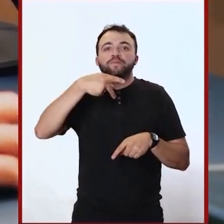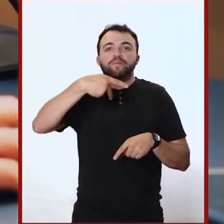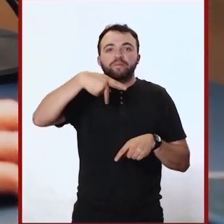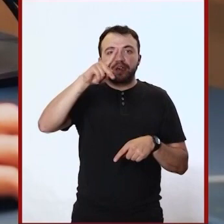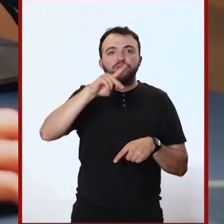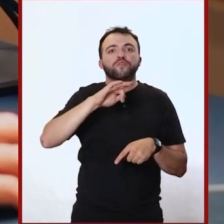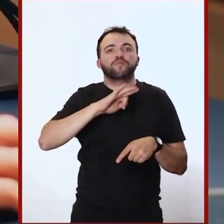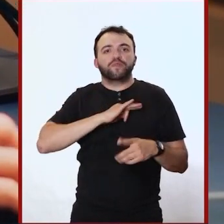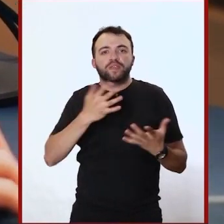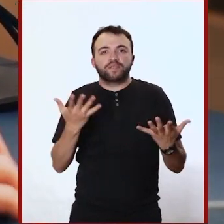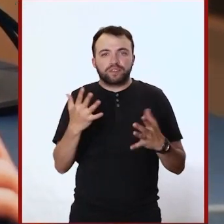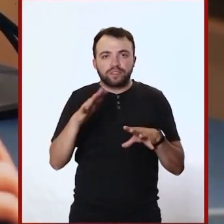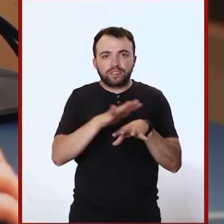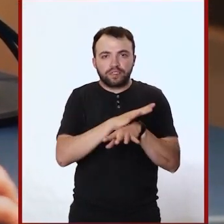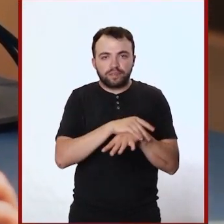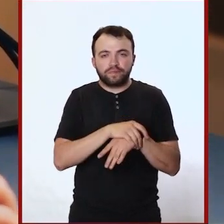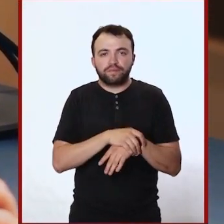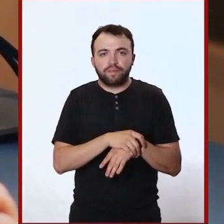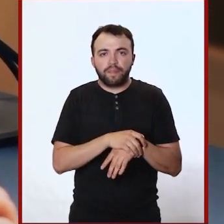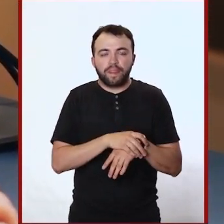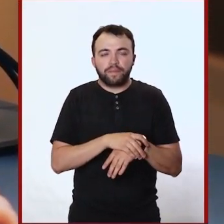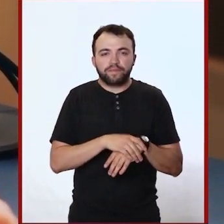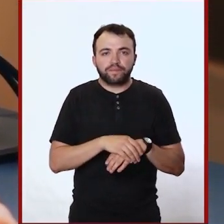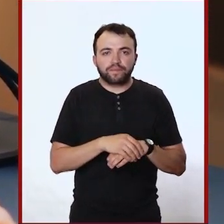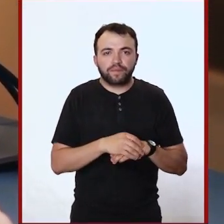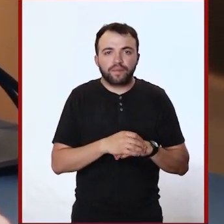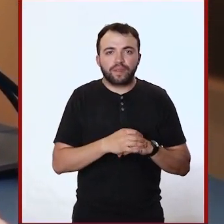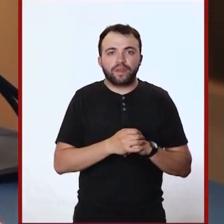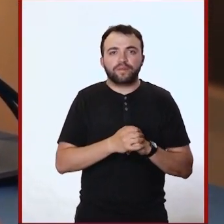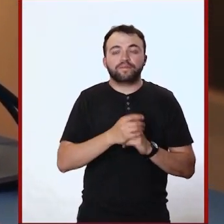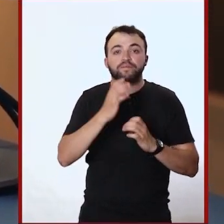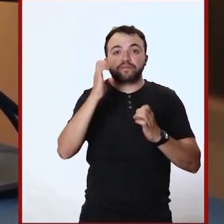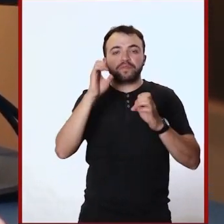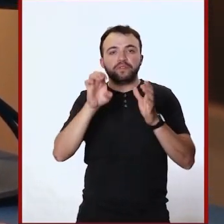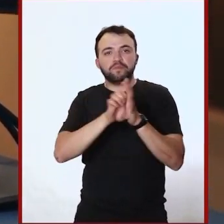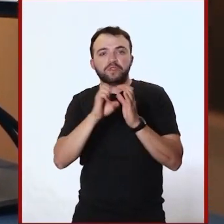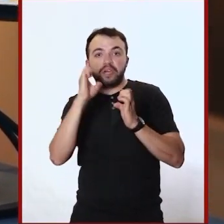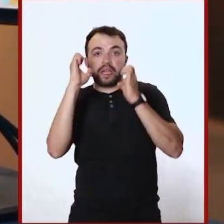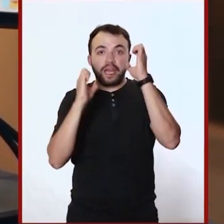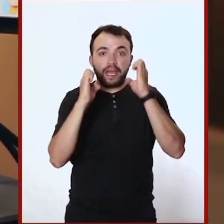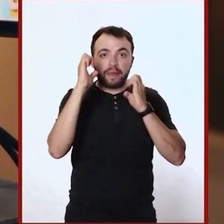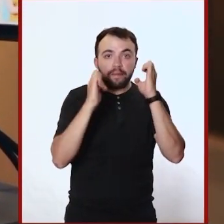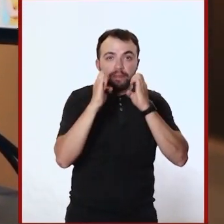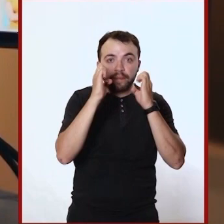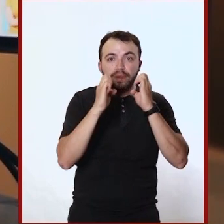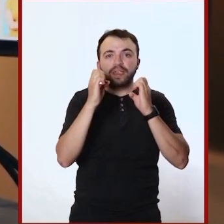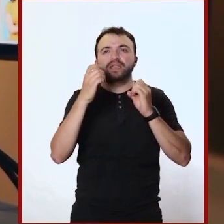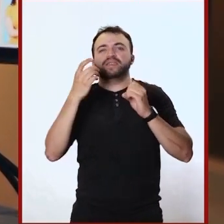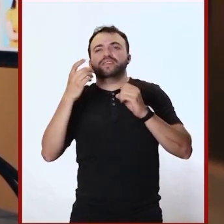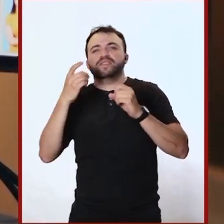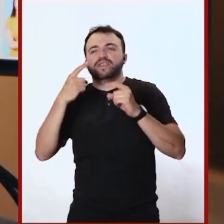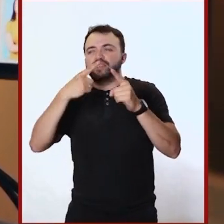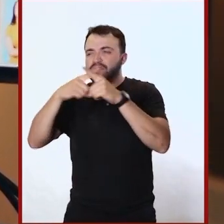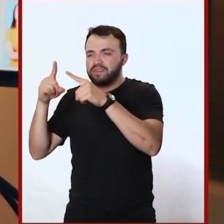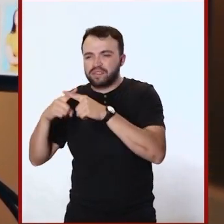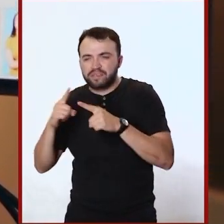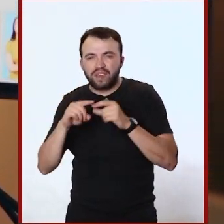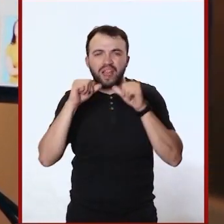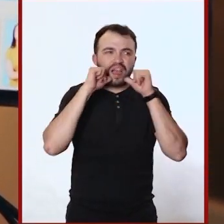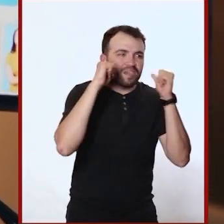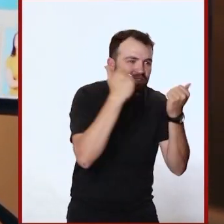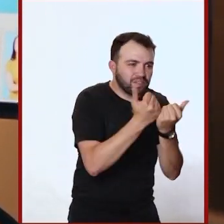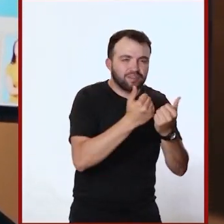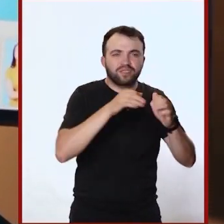administrativas, productivas en el sector empresarial, en el sector público, en todos los sectores de la sociedad,